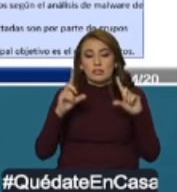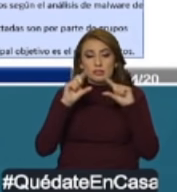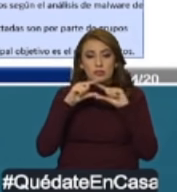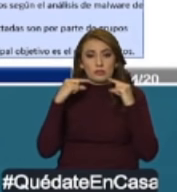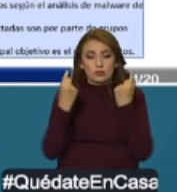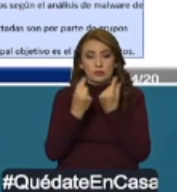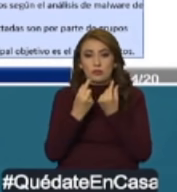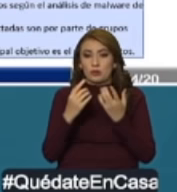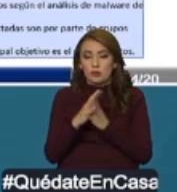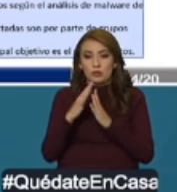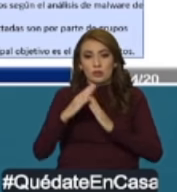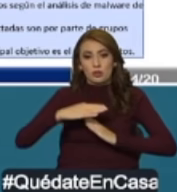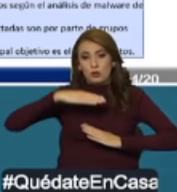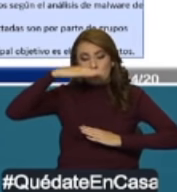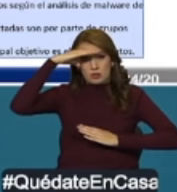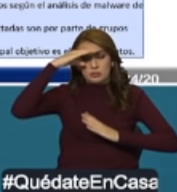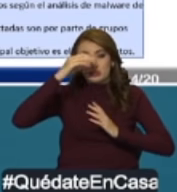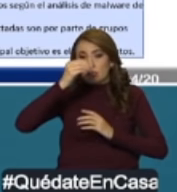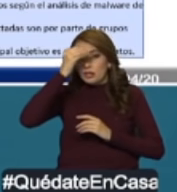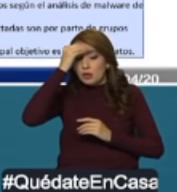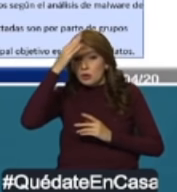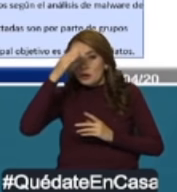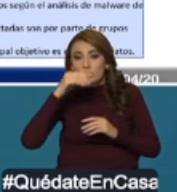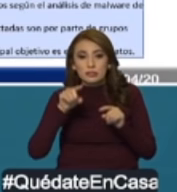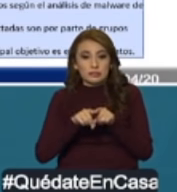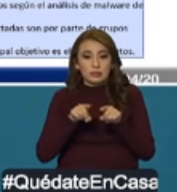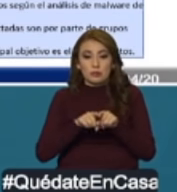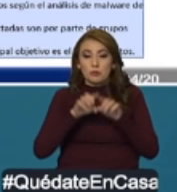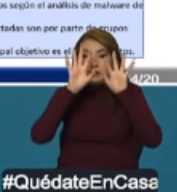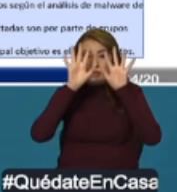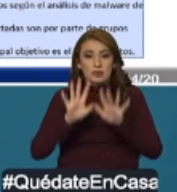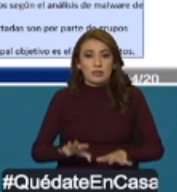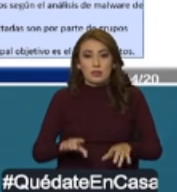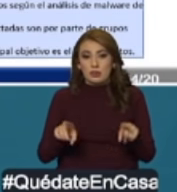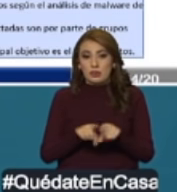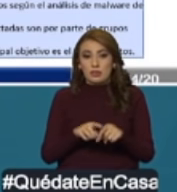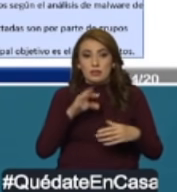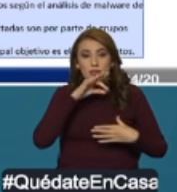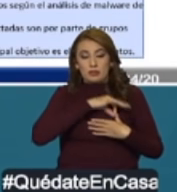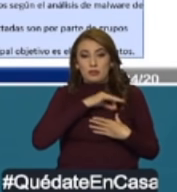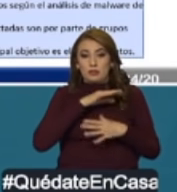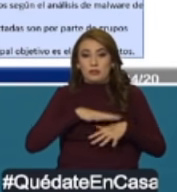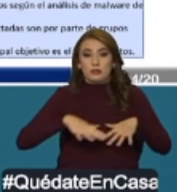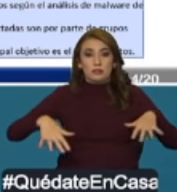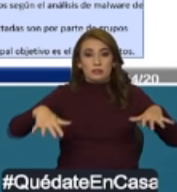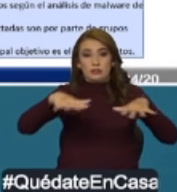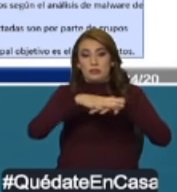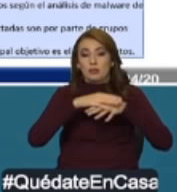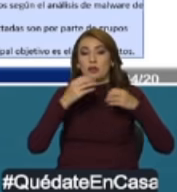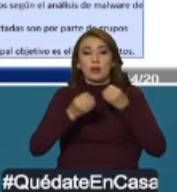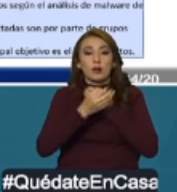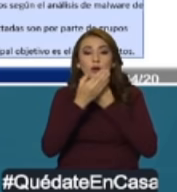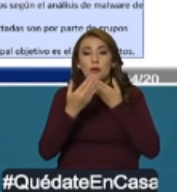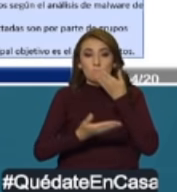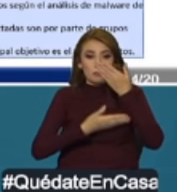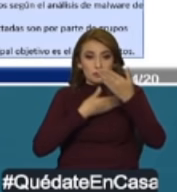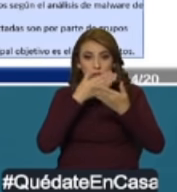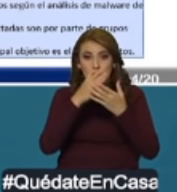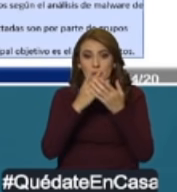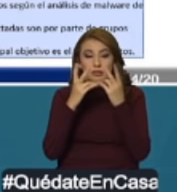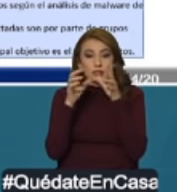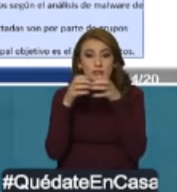de la Dirección General de Inteligencia como de la Dirección Nacional de Policía Judicial, para mirar qué es lo que está pasando con los ciberdelitos y con